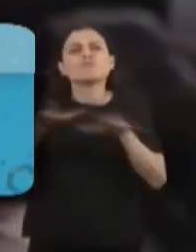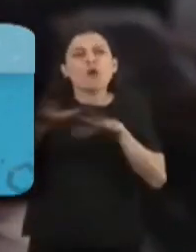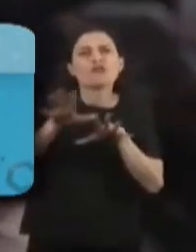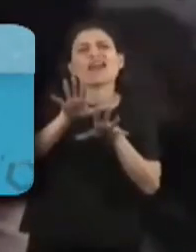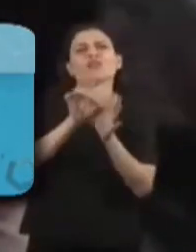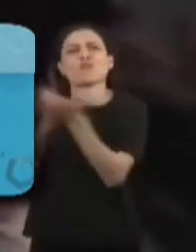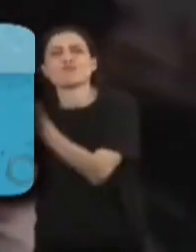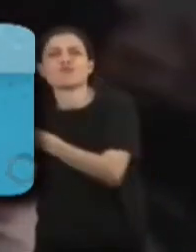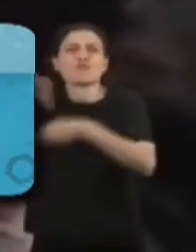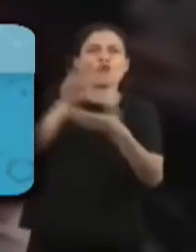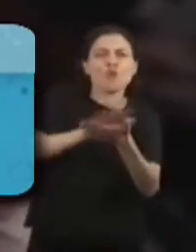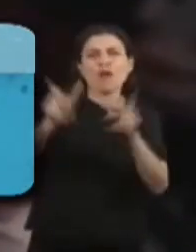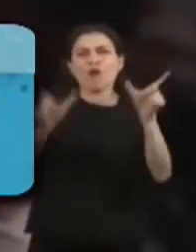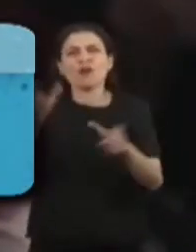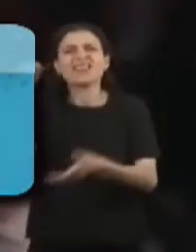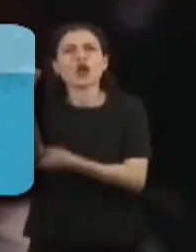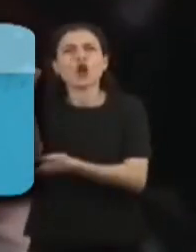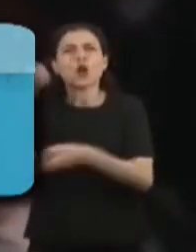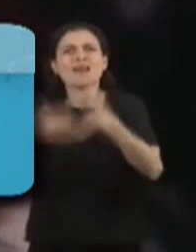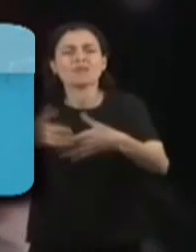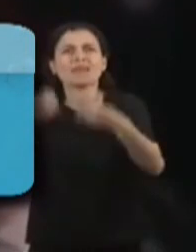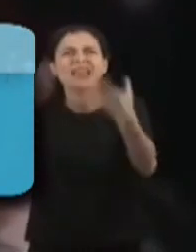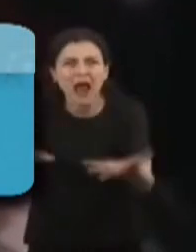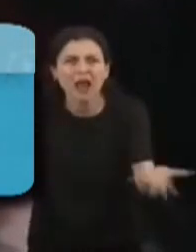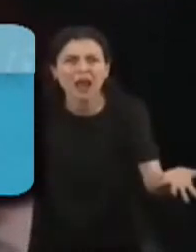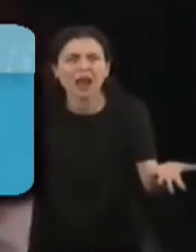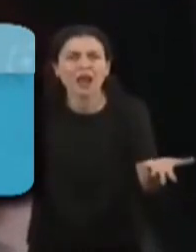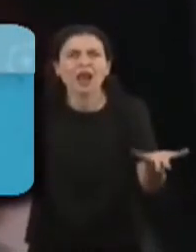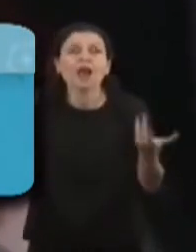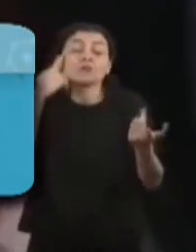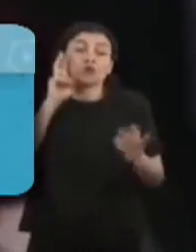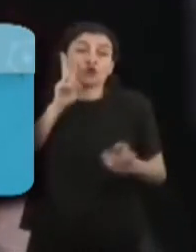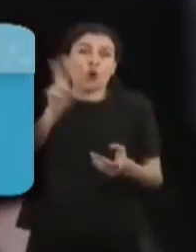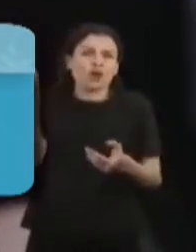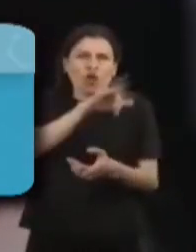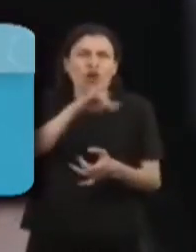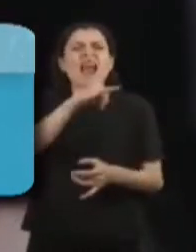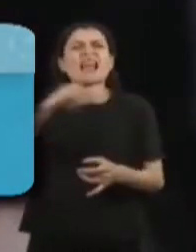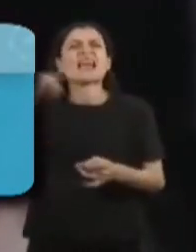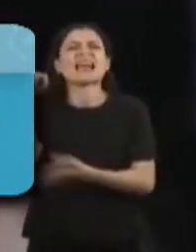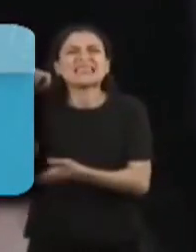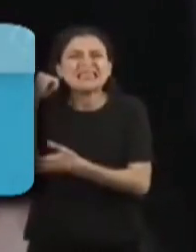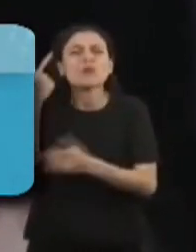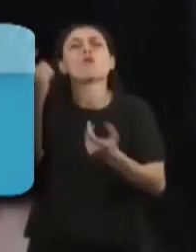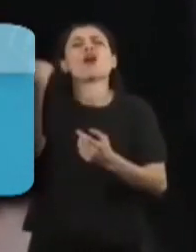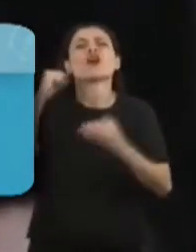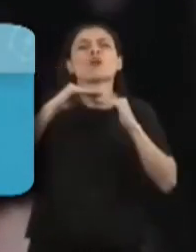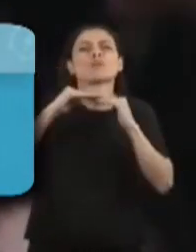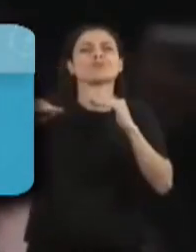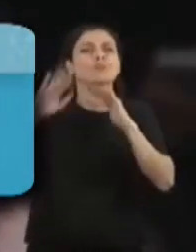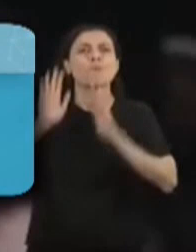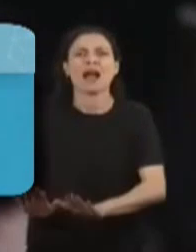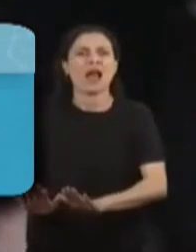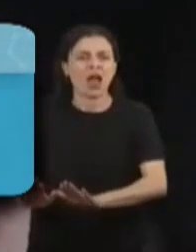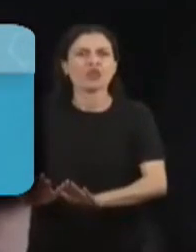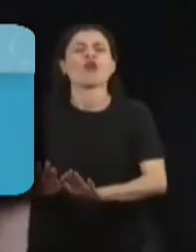En su función ahora a cargo de todos los ministros. Con los números, bueno, por ahí negativos que se ven como la recesión, el 9,3% de la